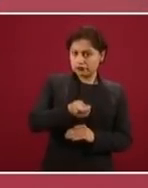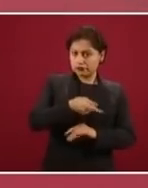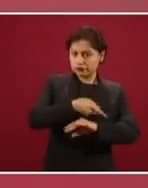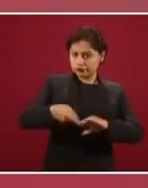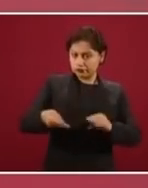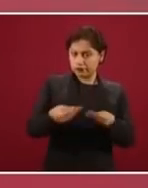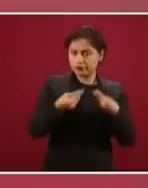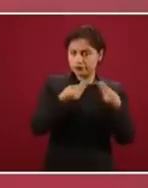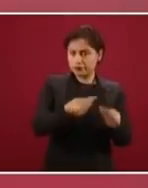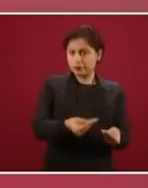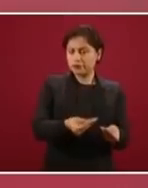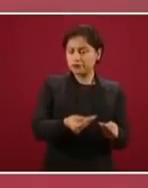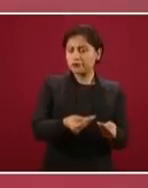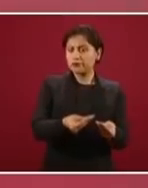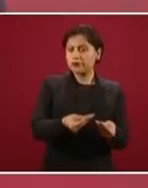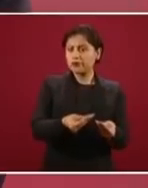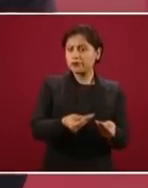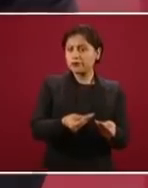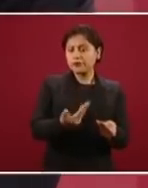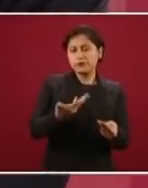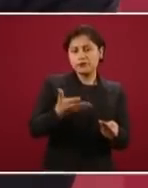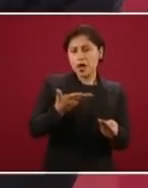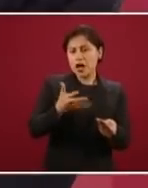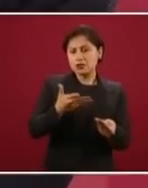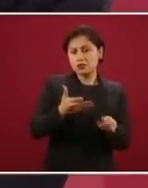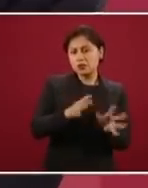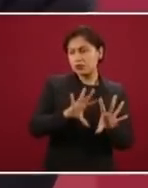de 26000